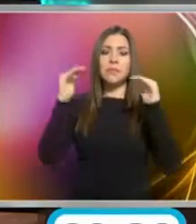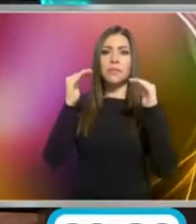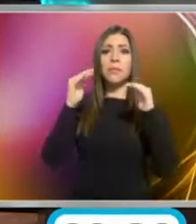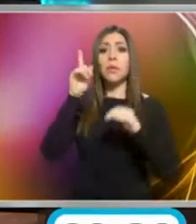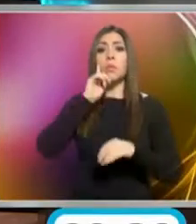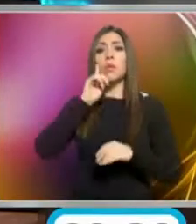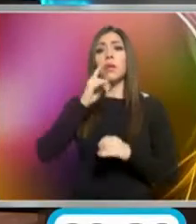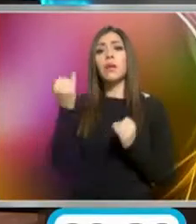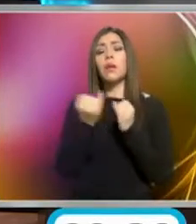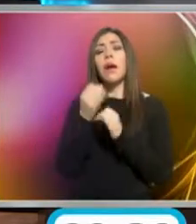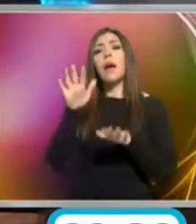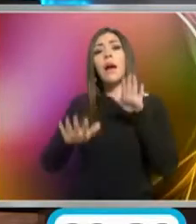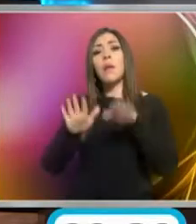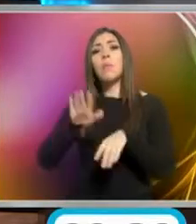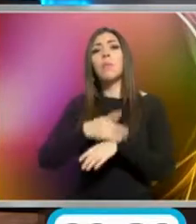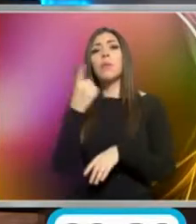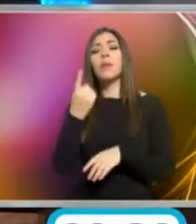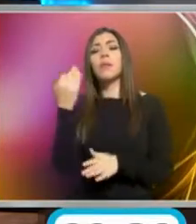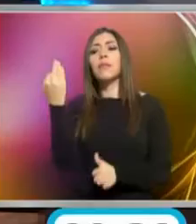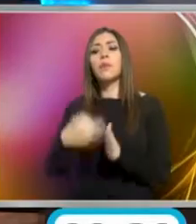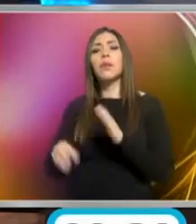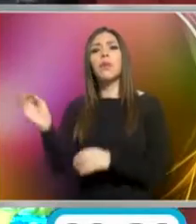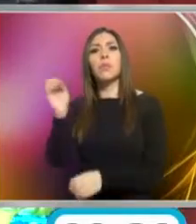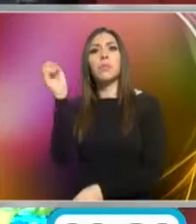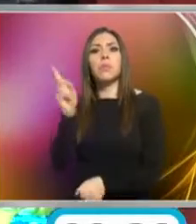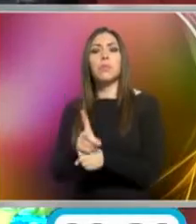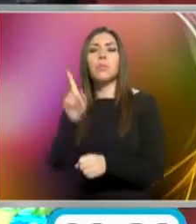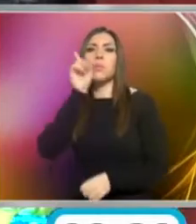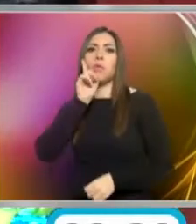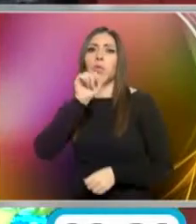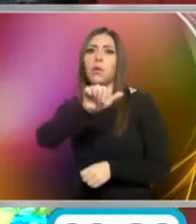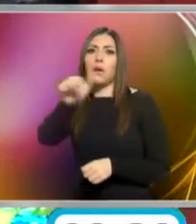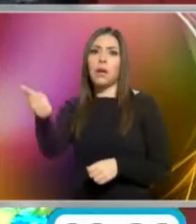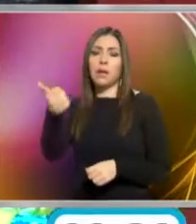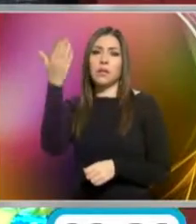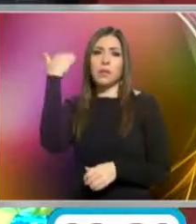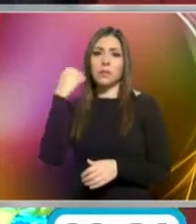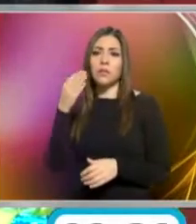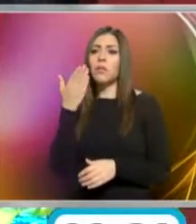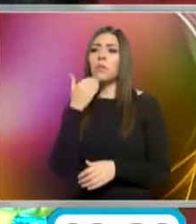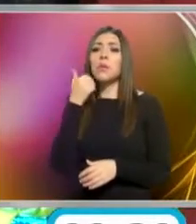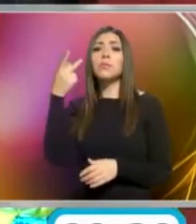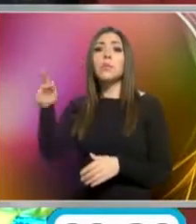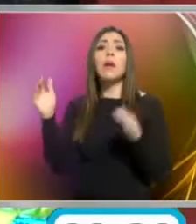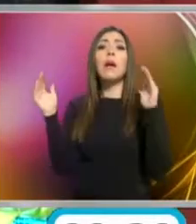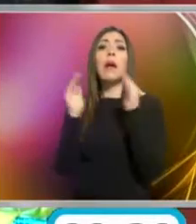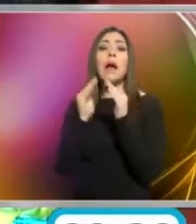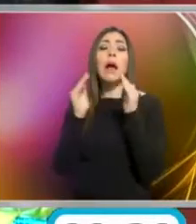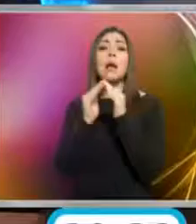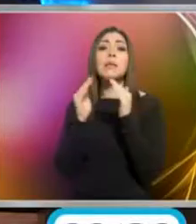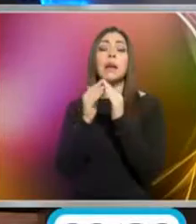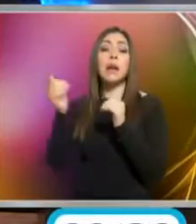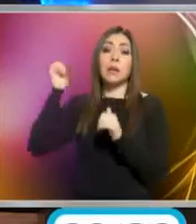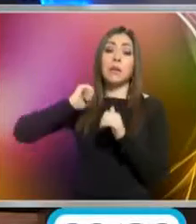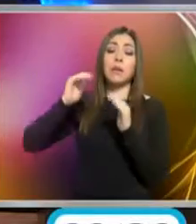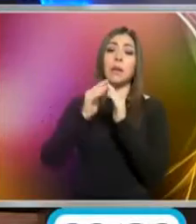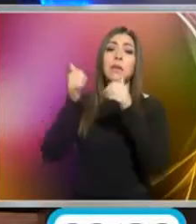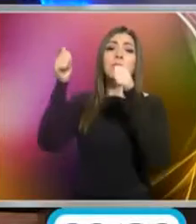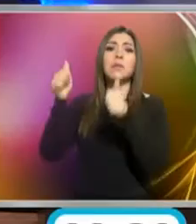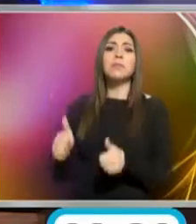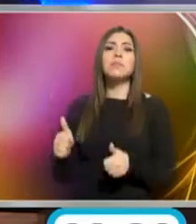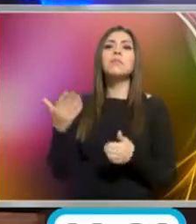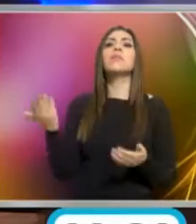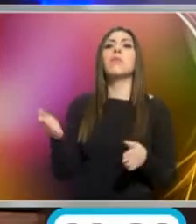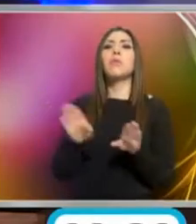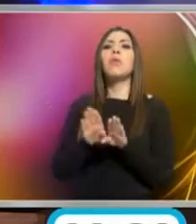que ver a lo mejor en ocasiones con falta de oportunidades. Muchas mujeres no eran infieles porque estaban en casa metidas todo el tiempo. Claro, y era muy difícil que tuvieran